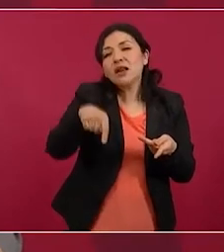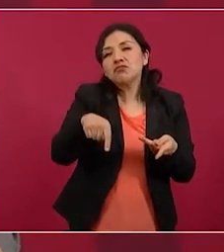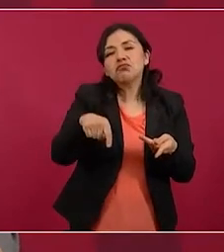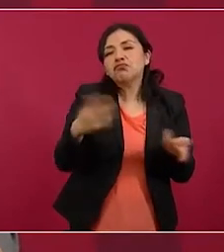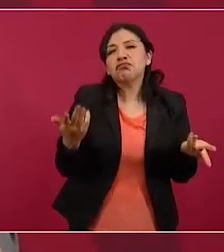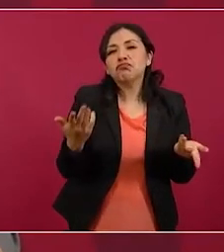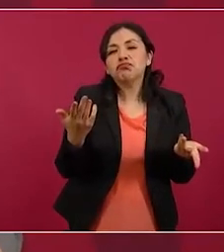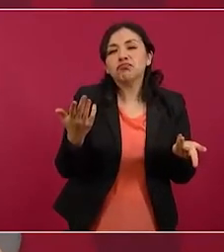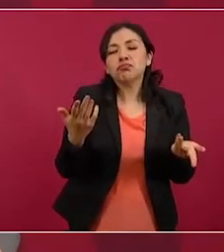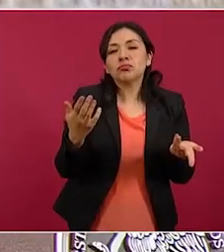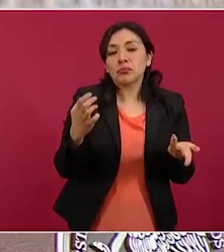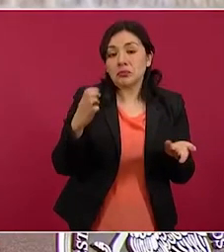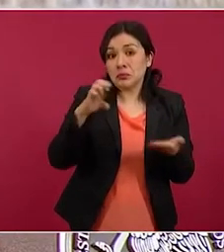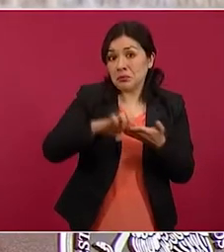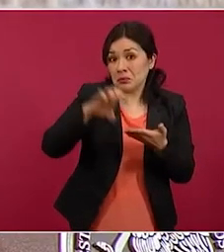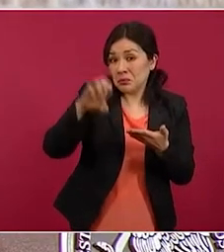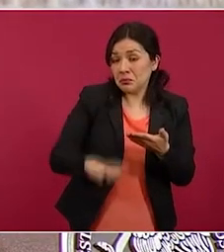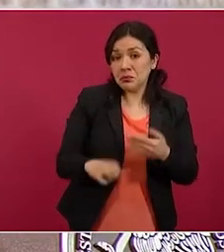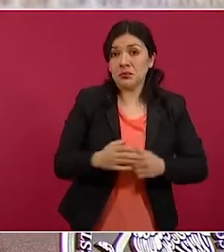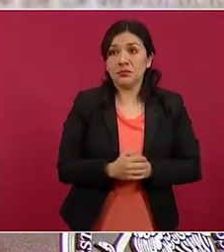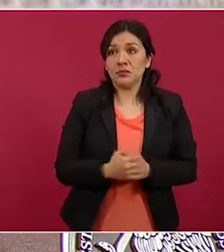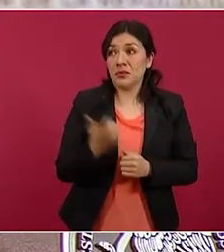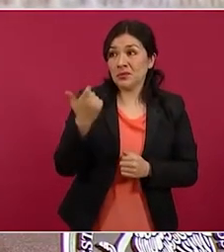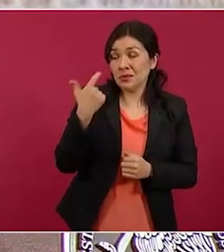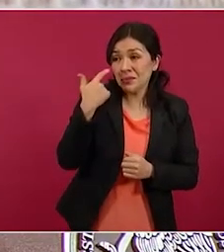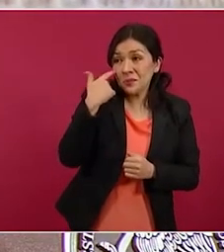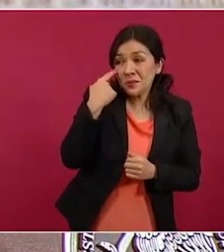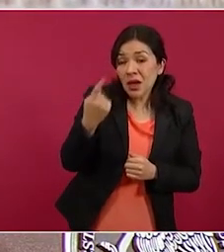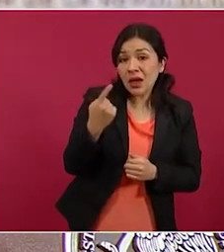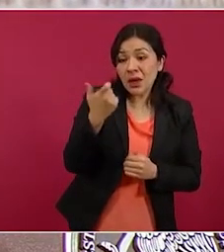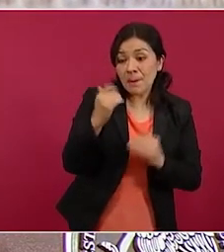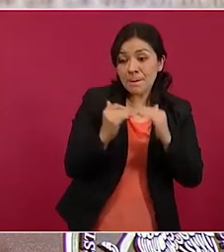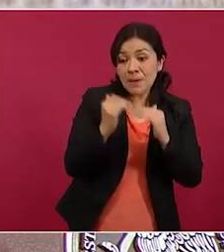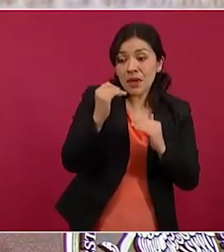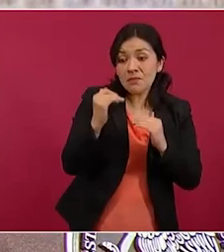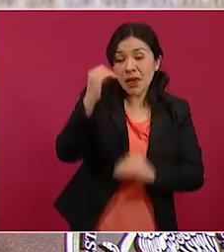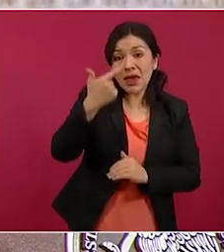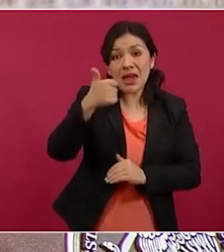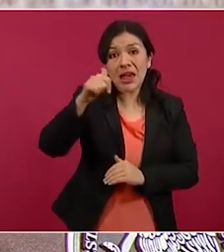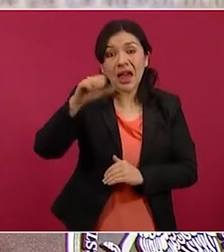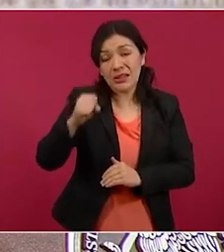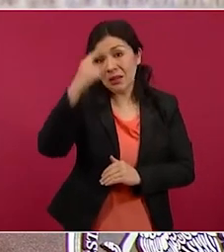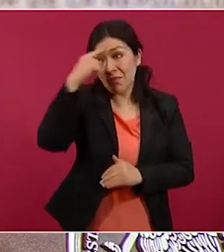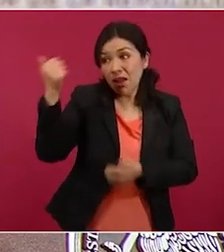si nos aumenta mucho el precio del gas de importación,